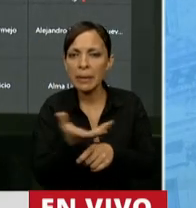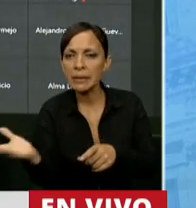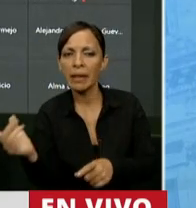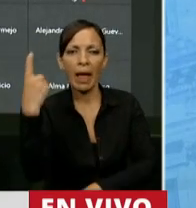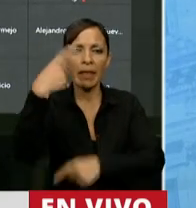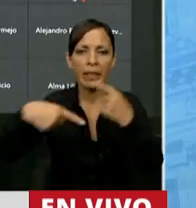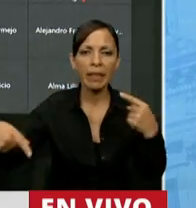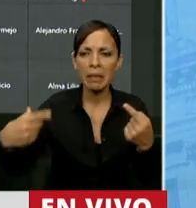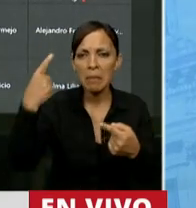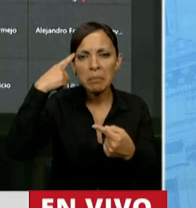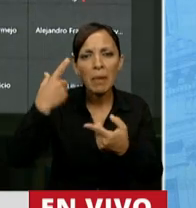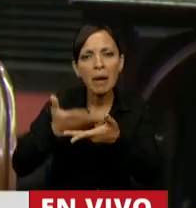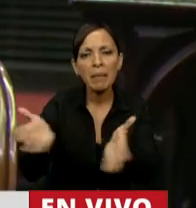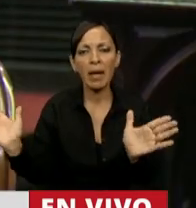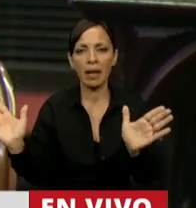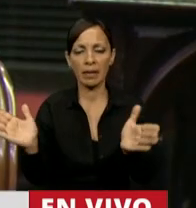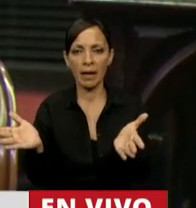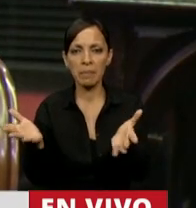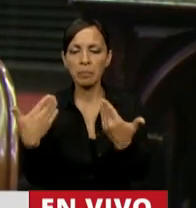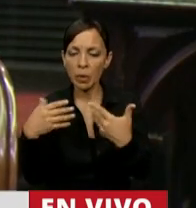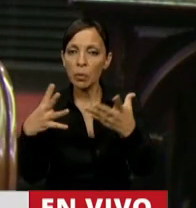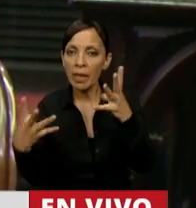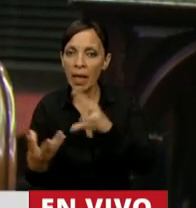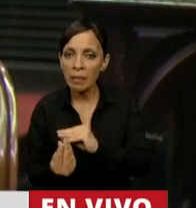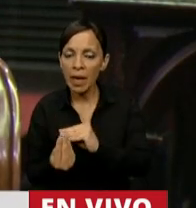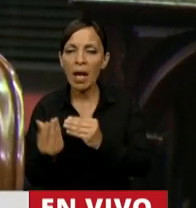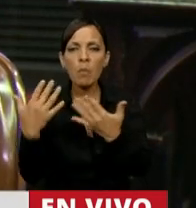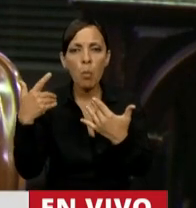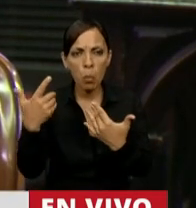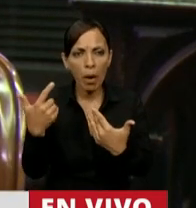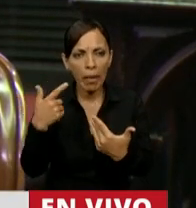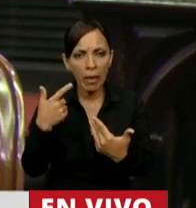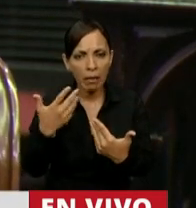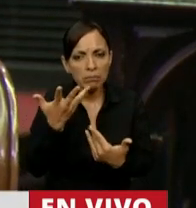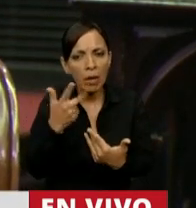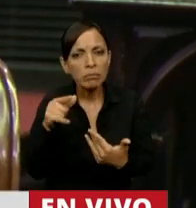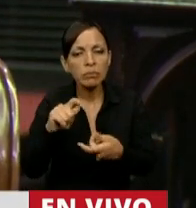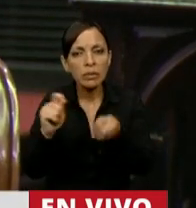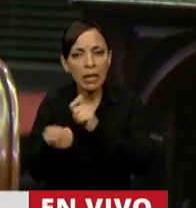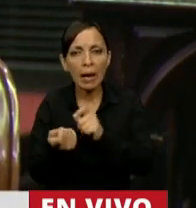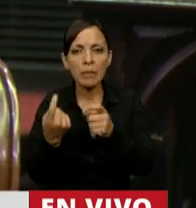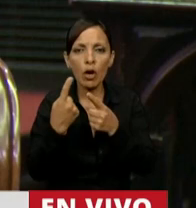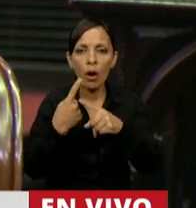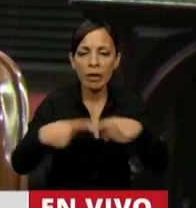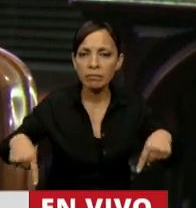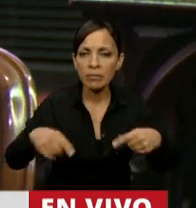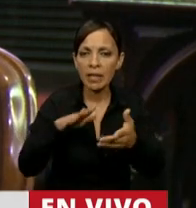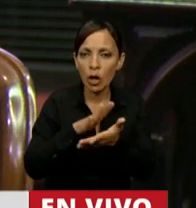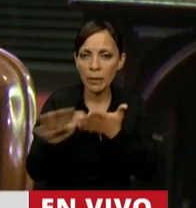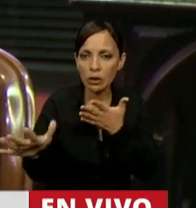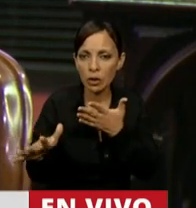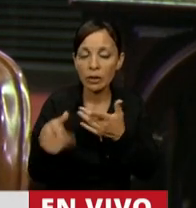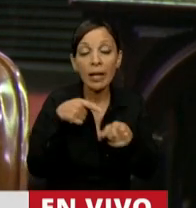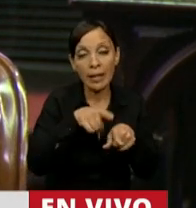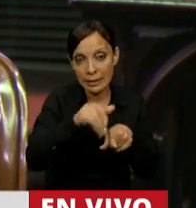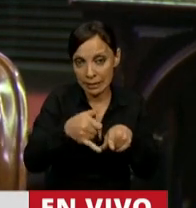abierta, y que se adapta y que se abraza al cambio y a la innovación. Mire, y con esto